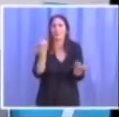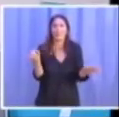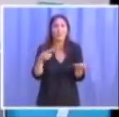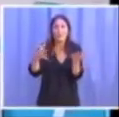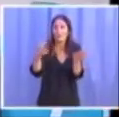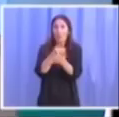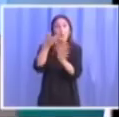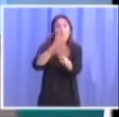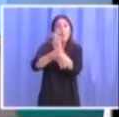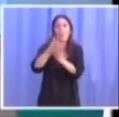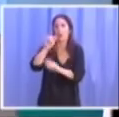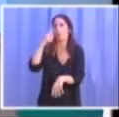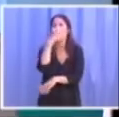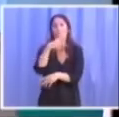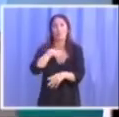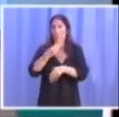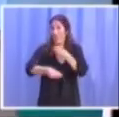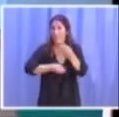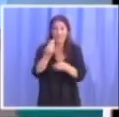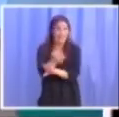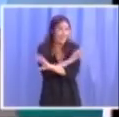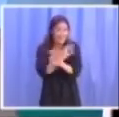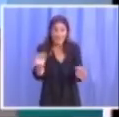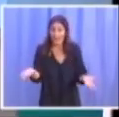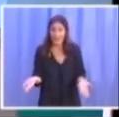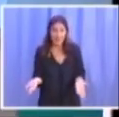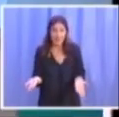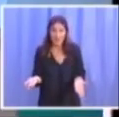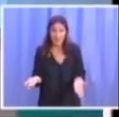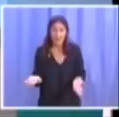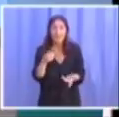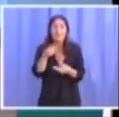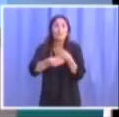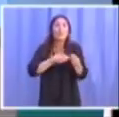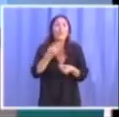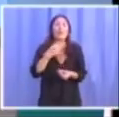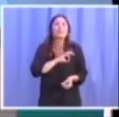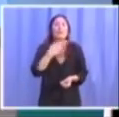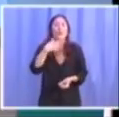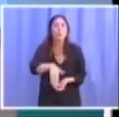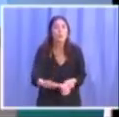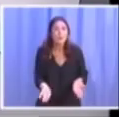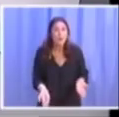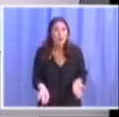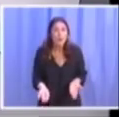Todos son cuentos, no pueden hacer absolutamente nada. ¿Qué va a hacer, señor Cuenca?